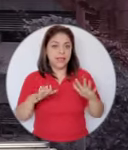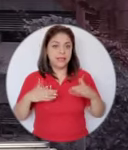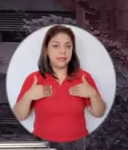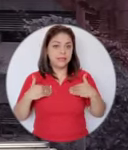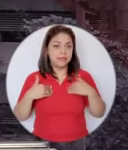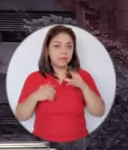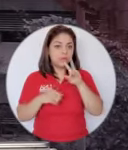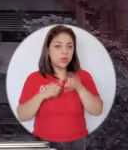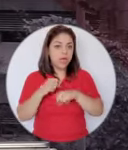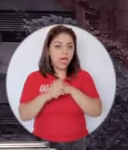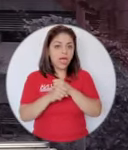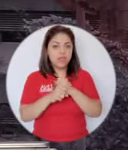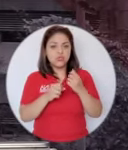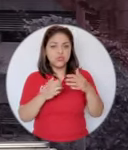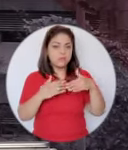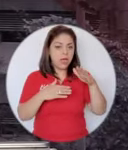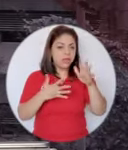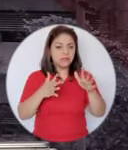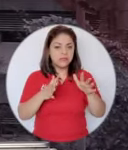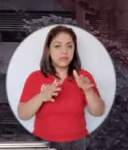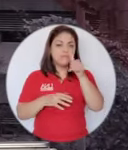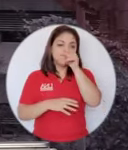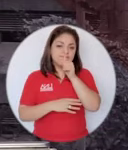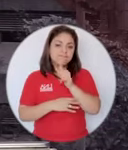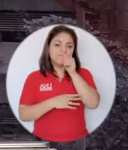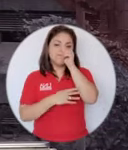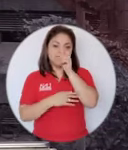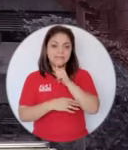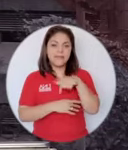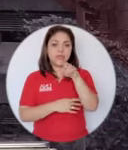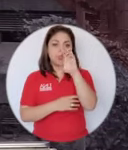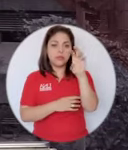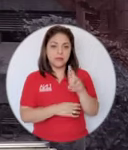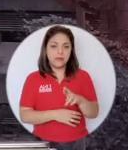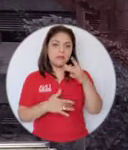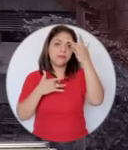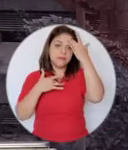resto de estar lidiando con esta enfermedad en el mundo y en Costa Rica.